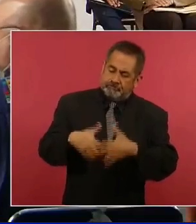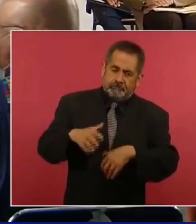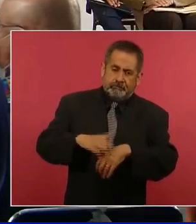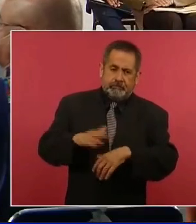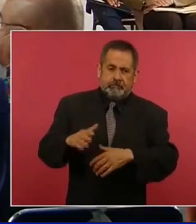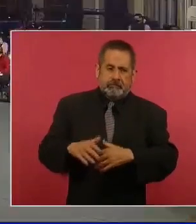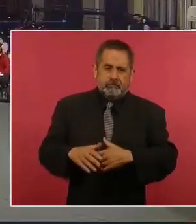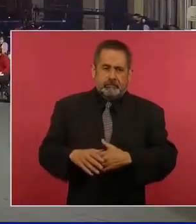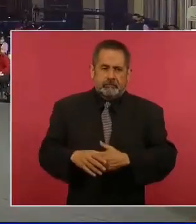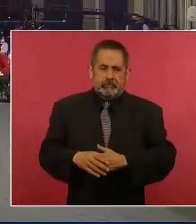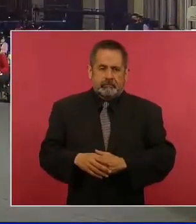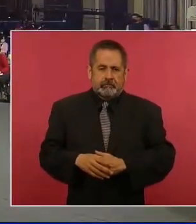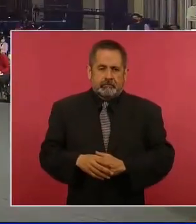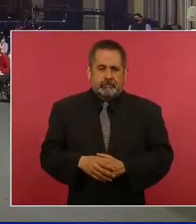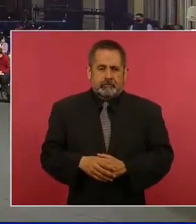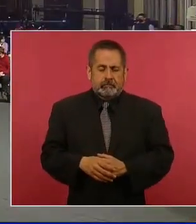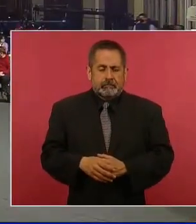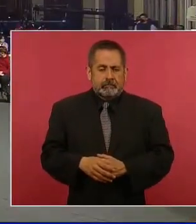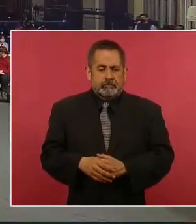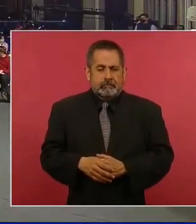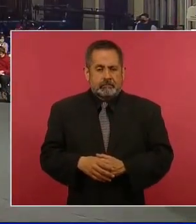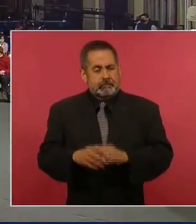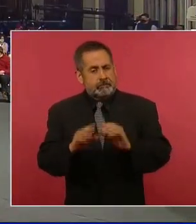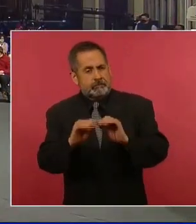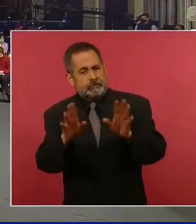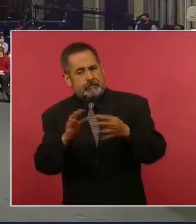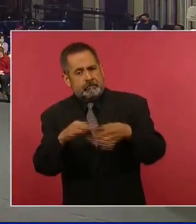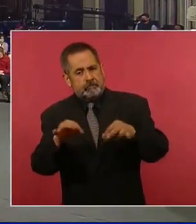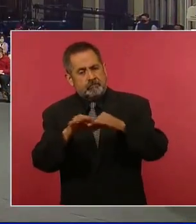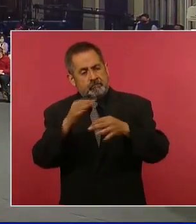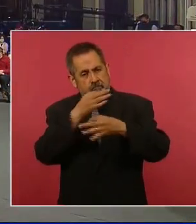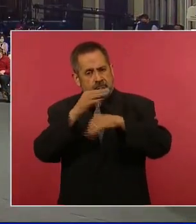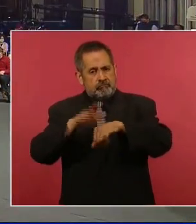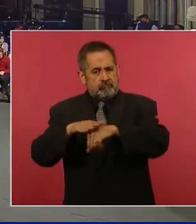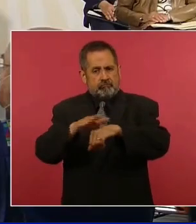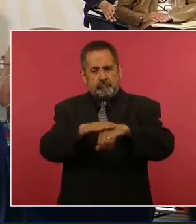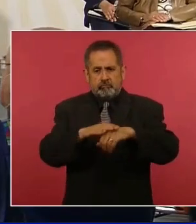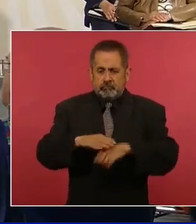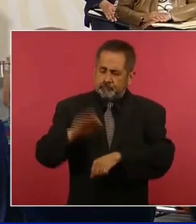Sin duda, presidente, importante este mensaje que dice de hacer patria.